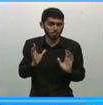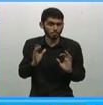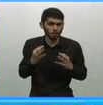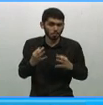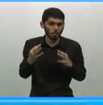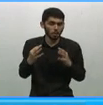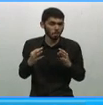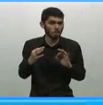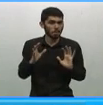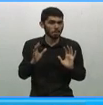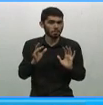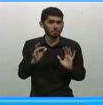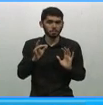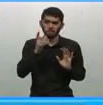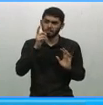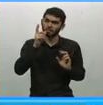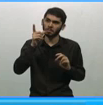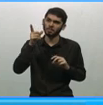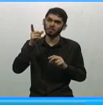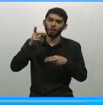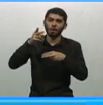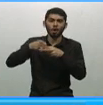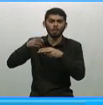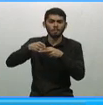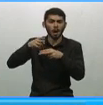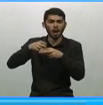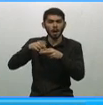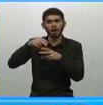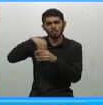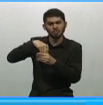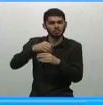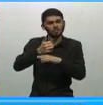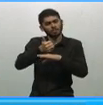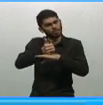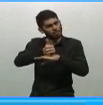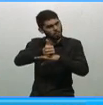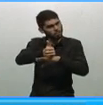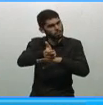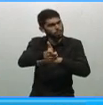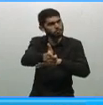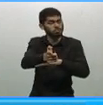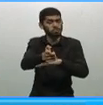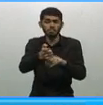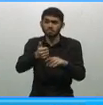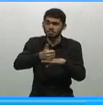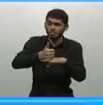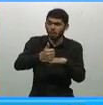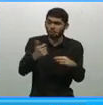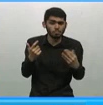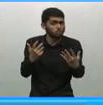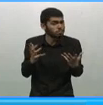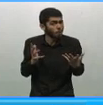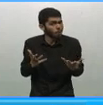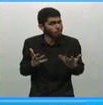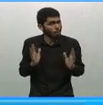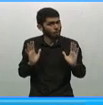voy de creo que desde Roma empecé a jugar ya casi de interno con más llegada y me siento muy cómodo en esa posición me gusta porque también